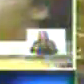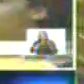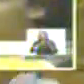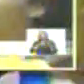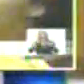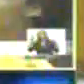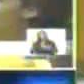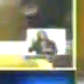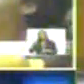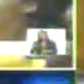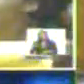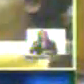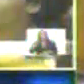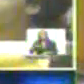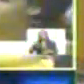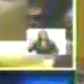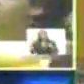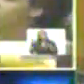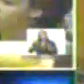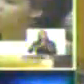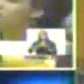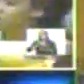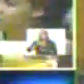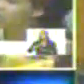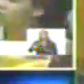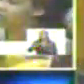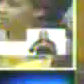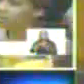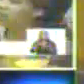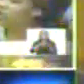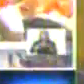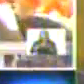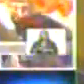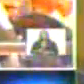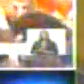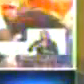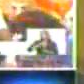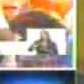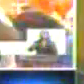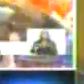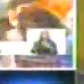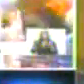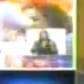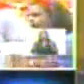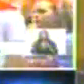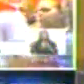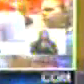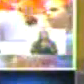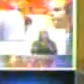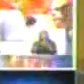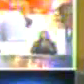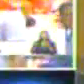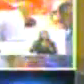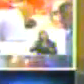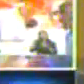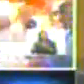calidad de vida. Antes de despedirme, quisiera compartir con ustedes, esto no lo iba a hacer, pero decidí hacerlo. Antes de despedirme, quisiera